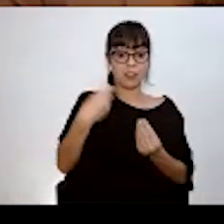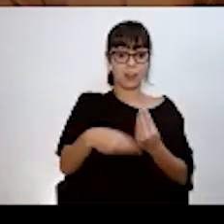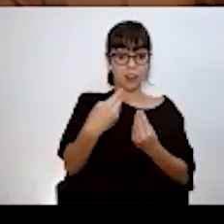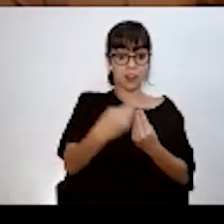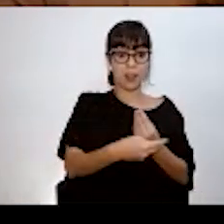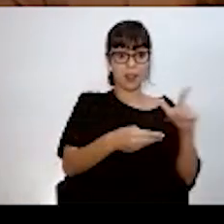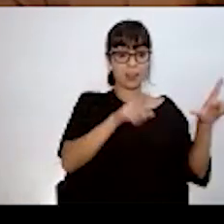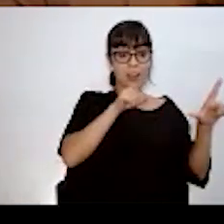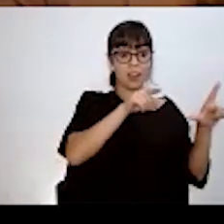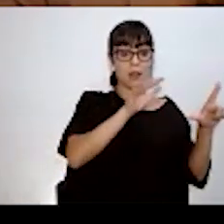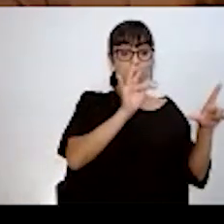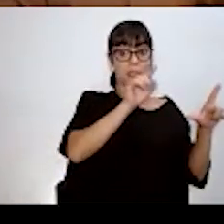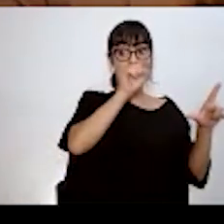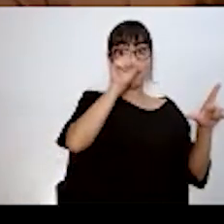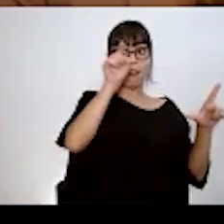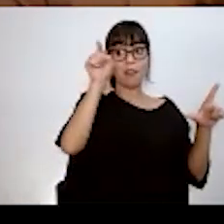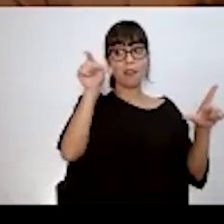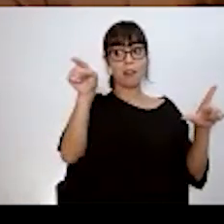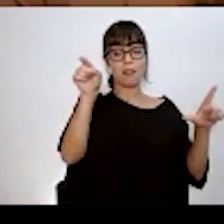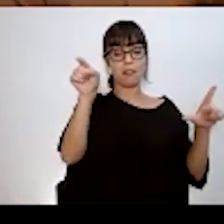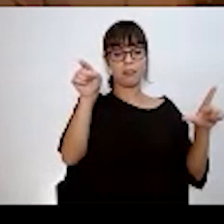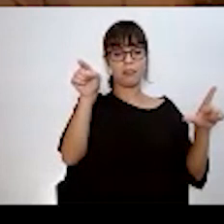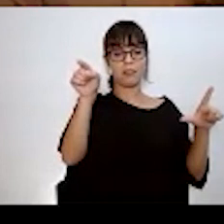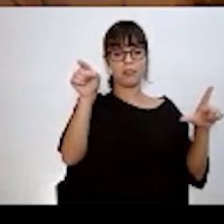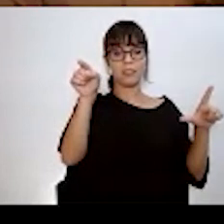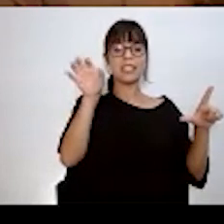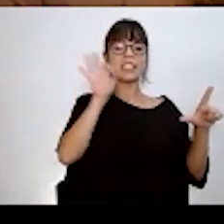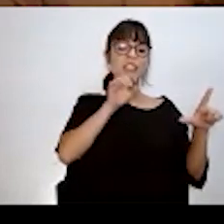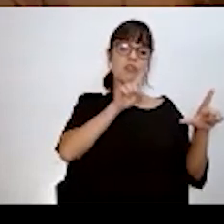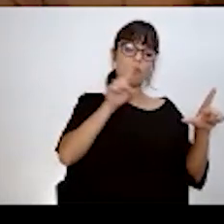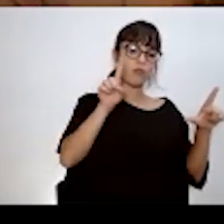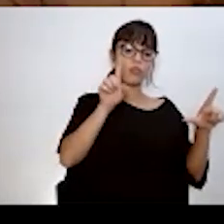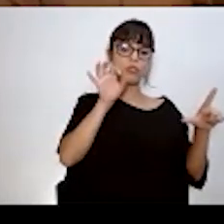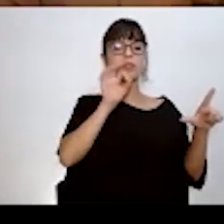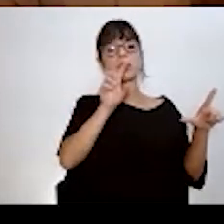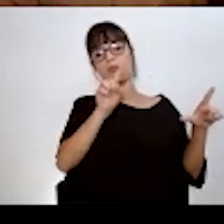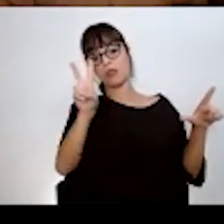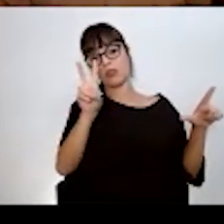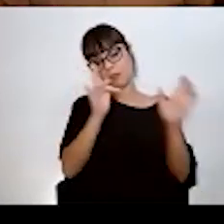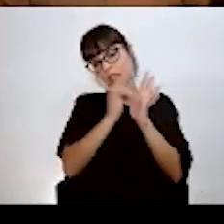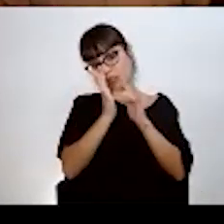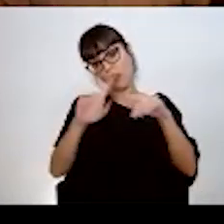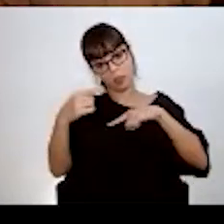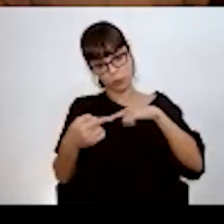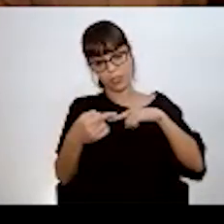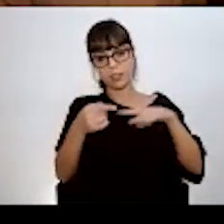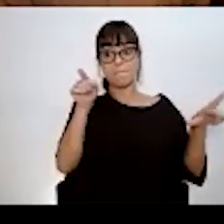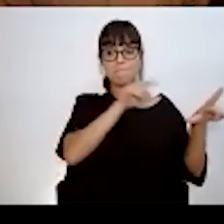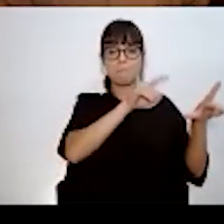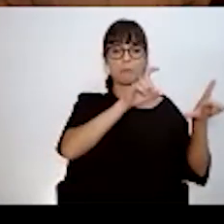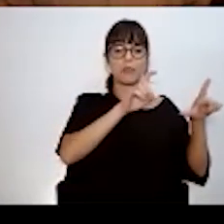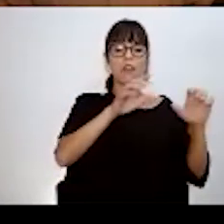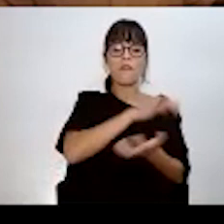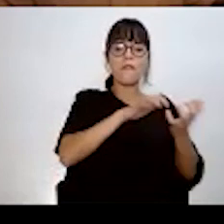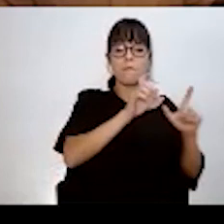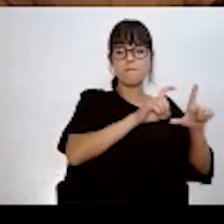en el segundo momento de inflexión, en el siglo XI-XII después de Cristo. En esos dos momentos, en los que vamos a